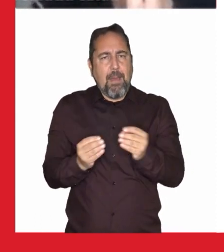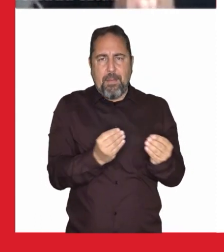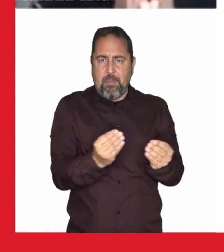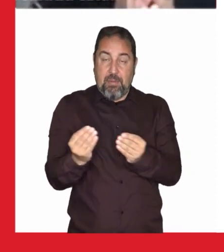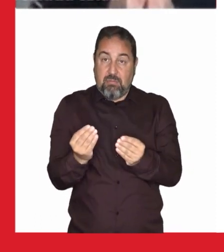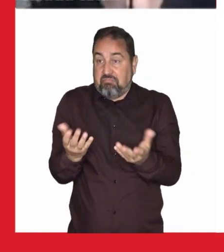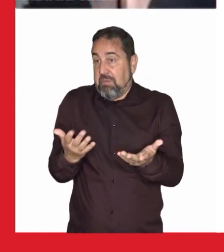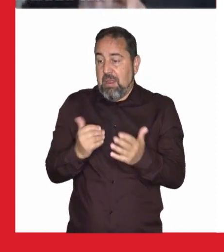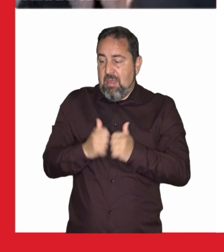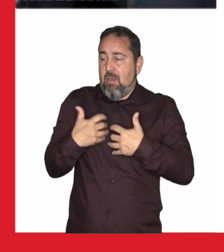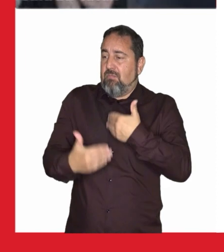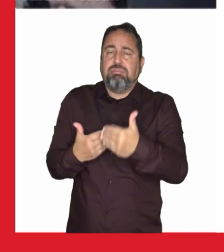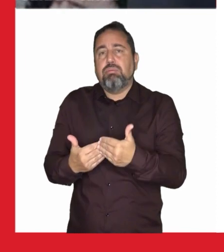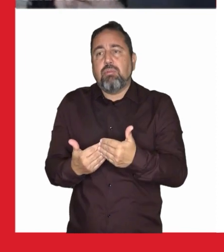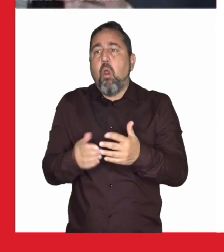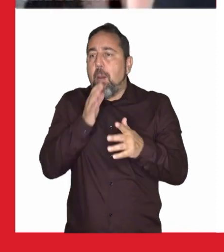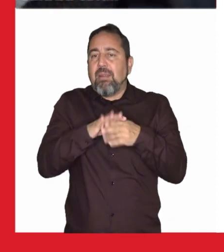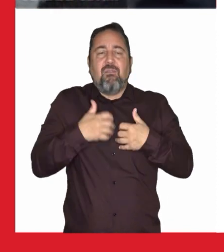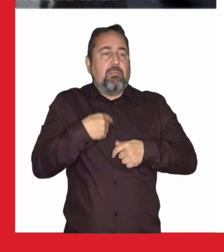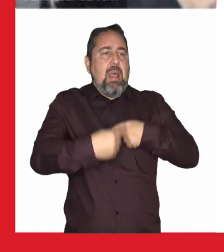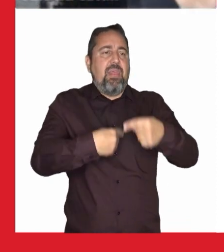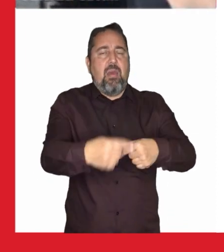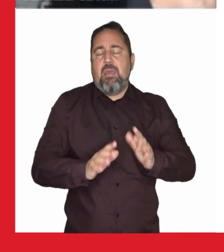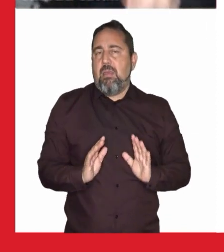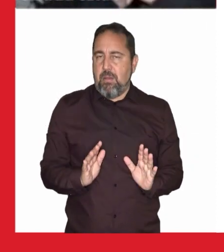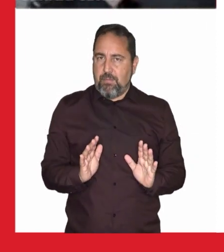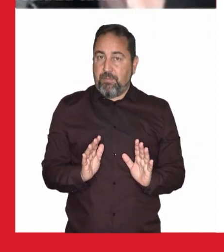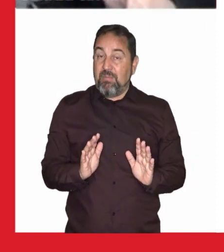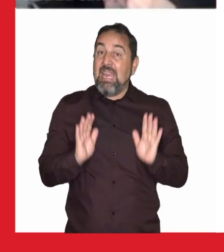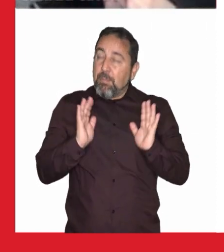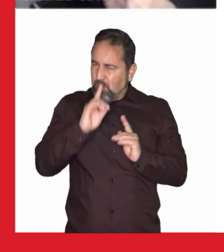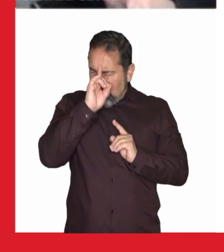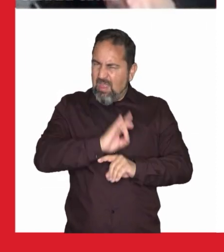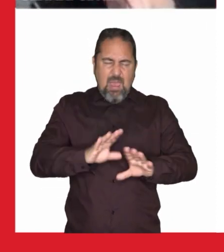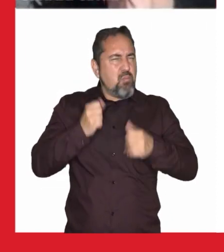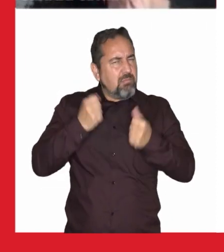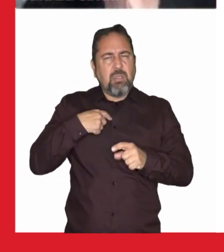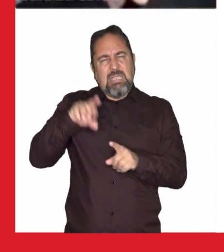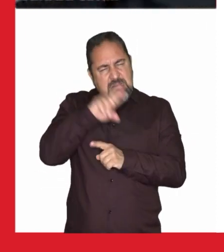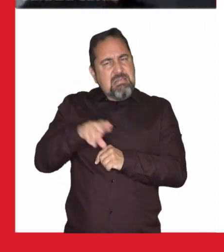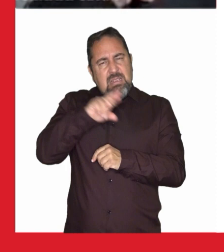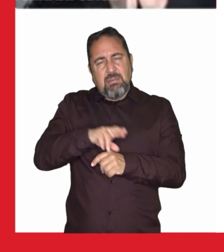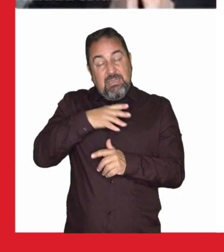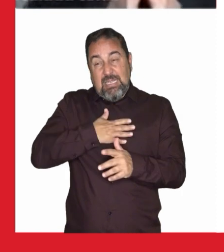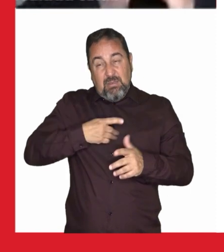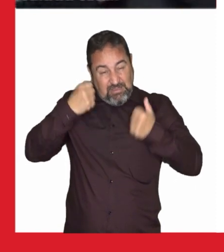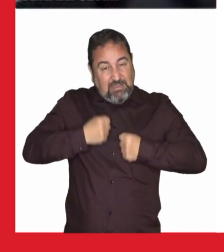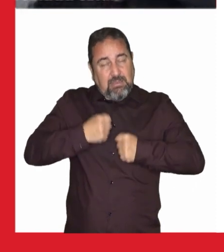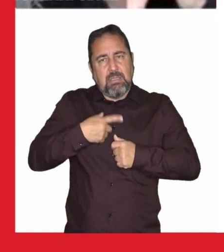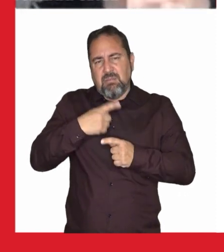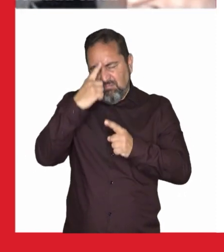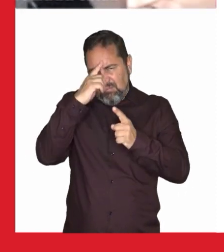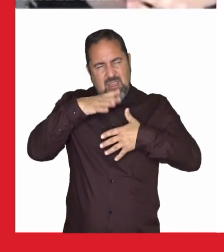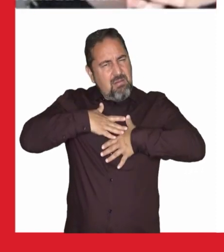recursos que necesitas para que la empresa funcione, tanto para ponerla en marcha como para que funcione en el día a día. Y que tengáis clarísimo una idea que os